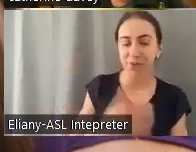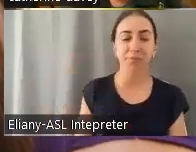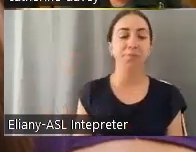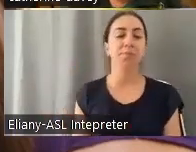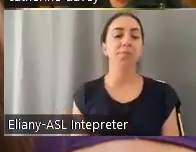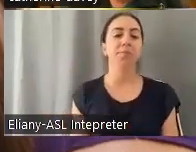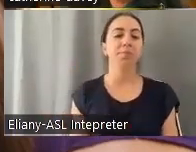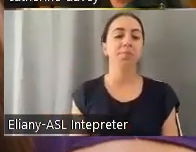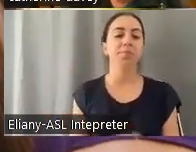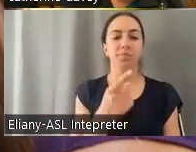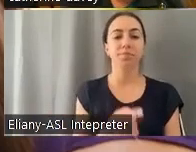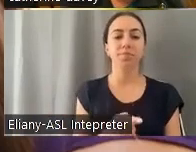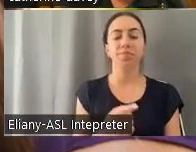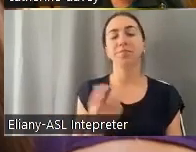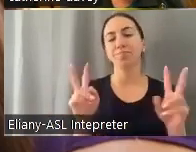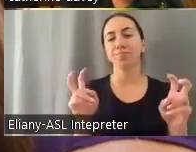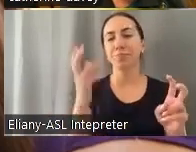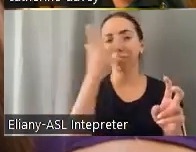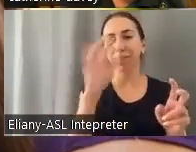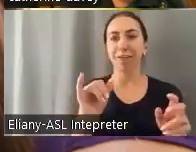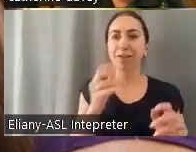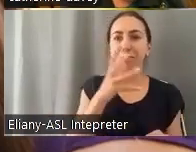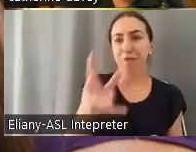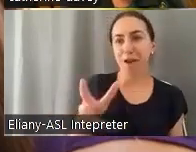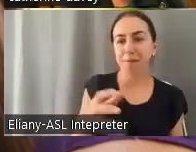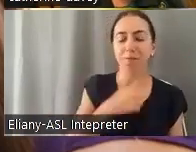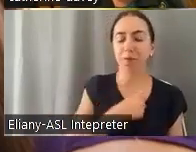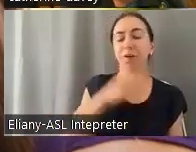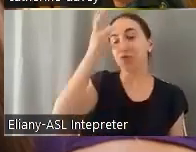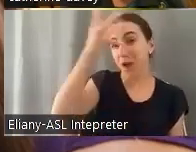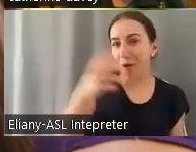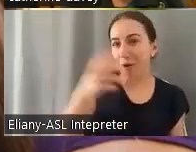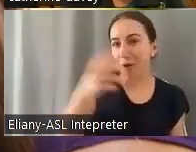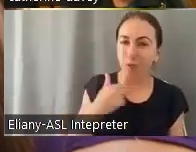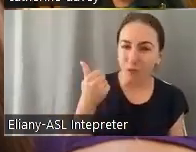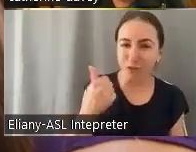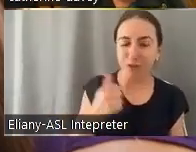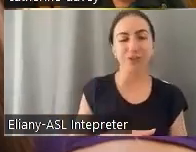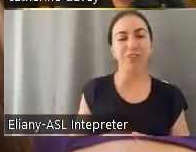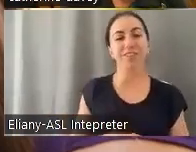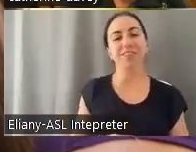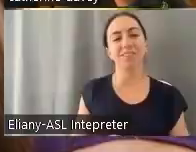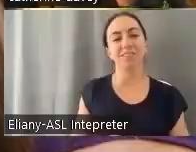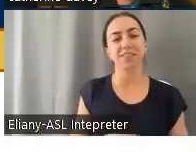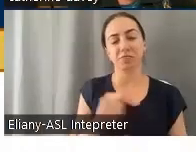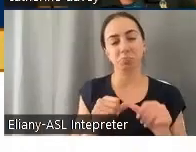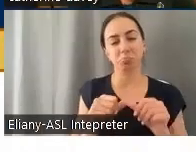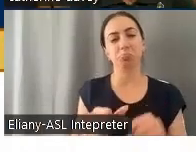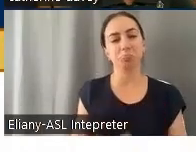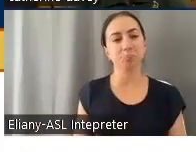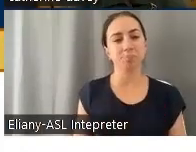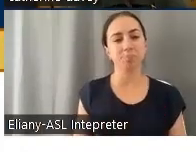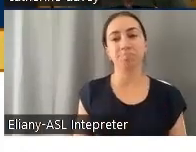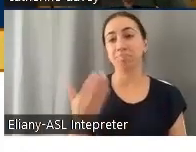seguros, pregunten al juez qué es lo que prefieren. Entonces, eso es lo que pensamos como la tutela eh, ge- eh,